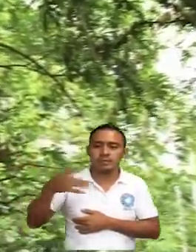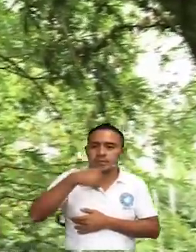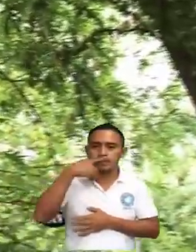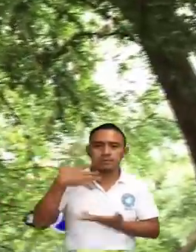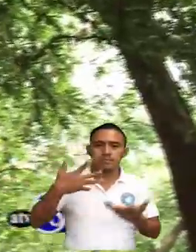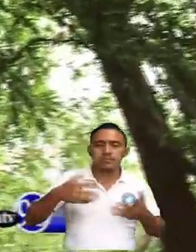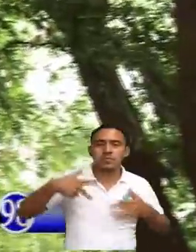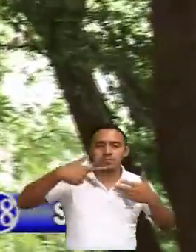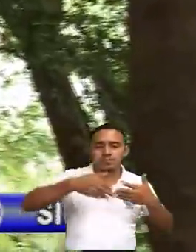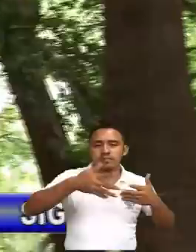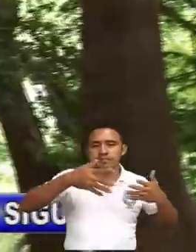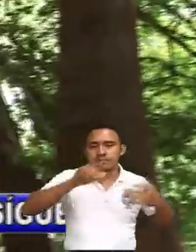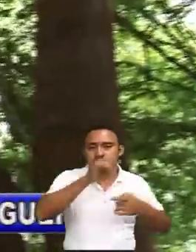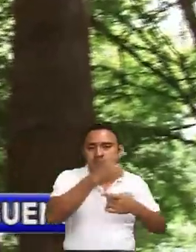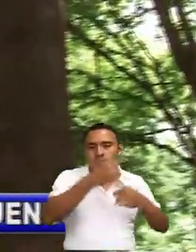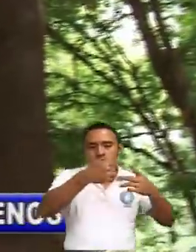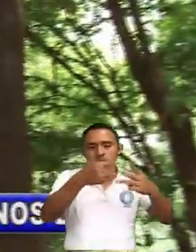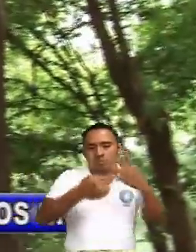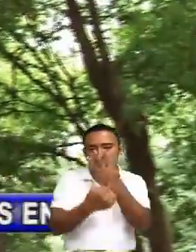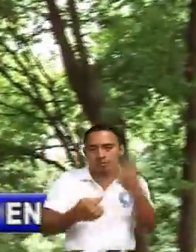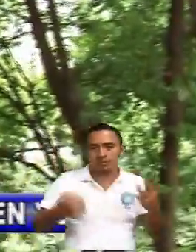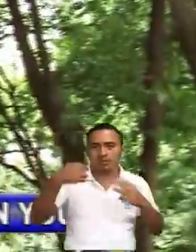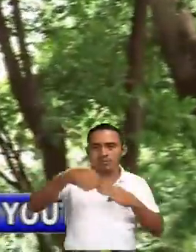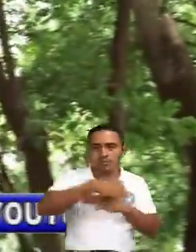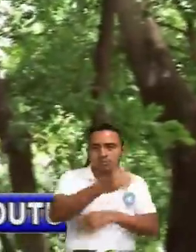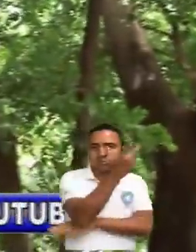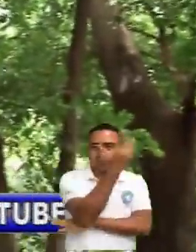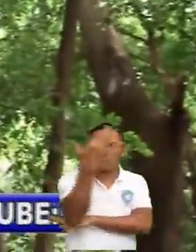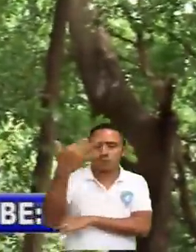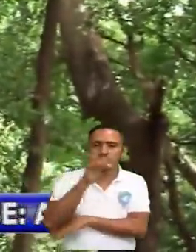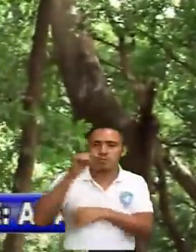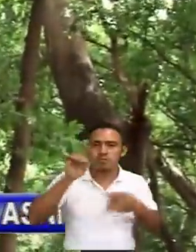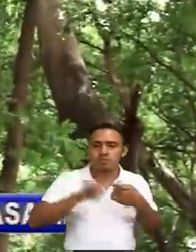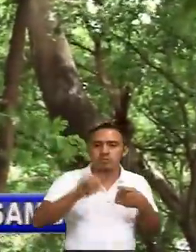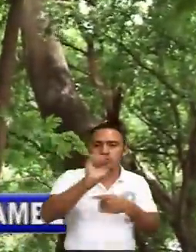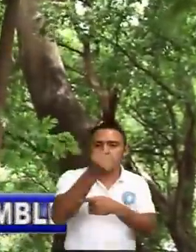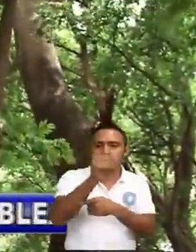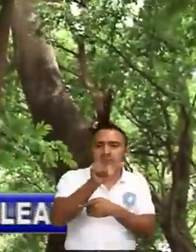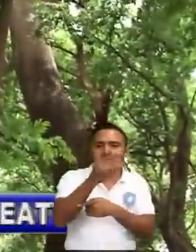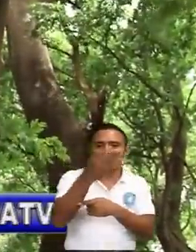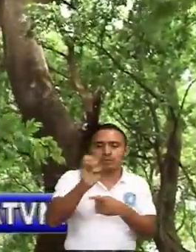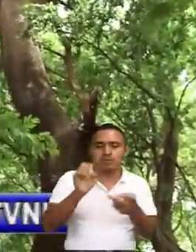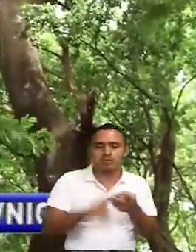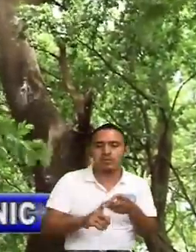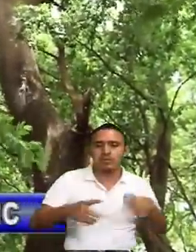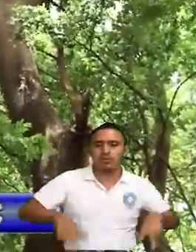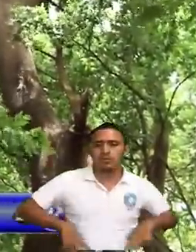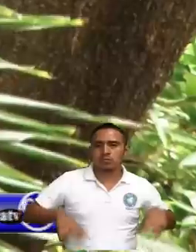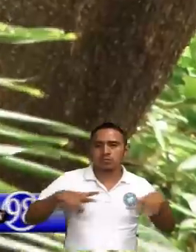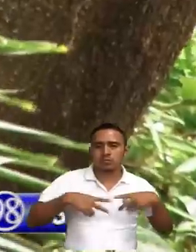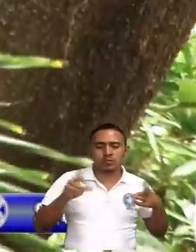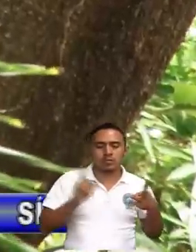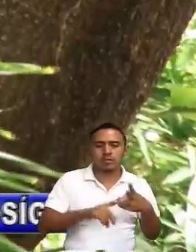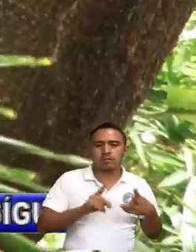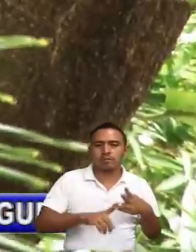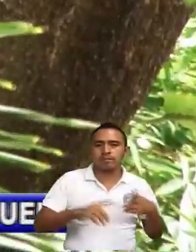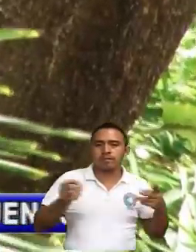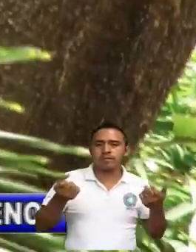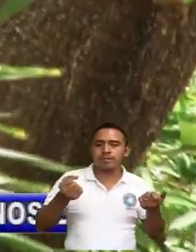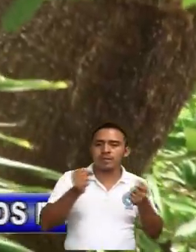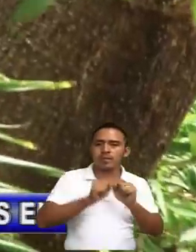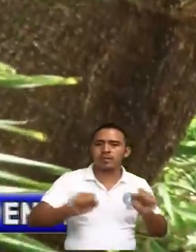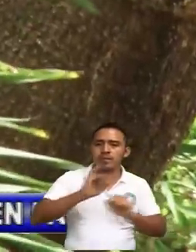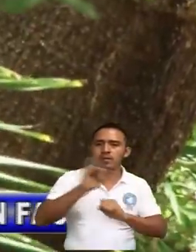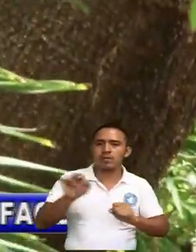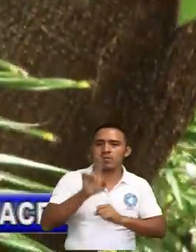la inauguración de 3 arboretum forestales municipales, uno de ellos en el Sauce, otro en Chontales y uno en San Juan de Limay y